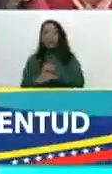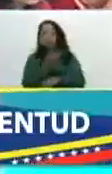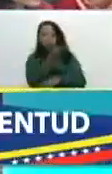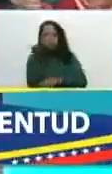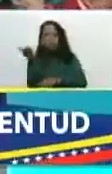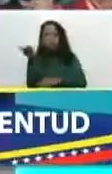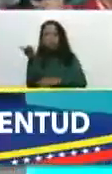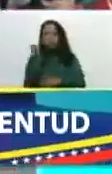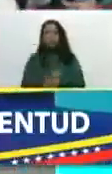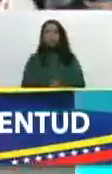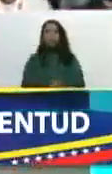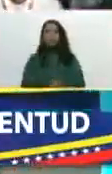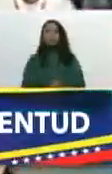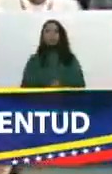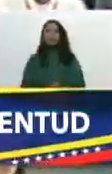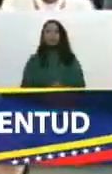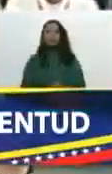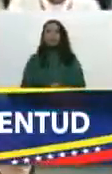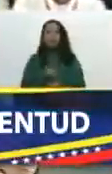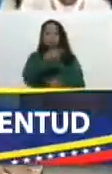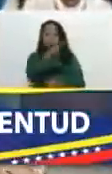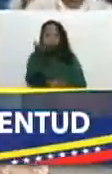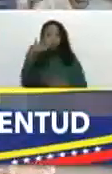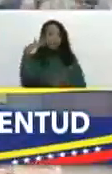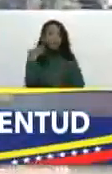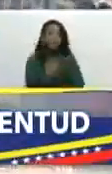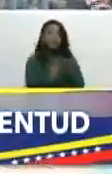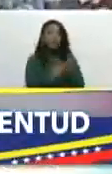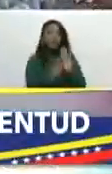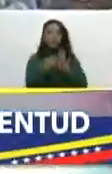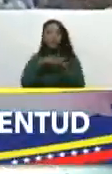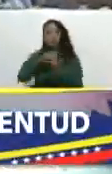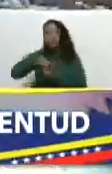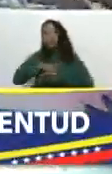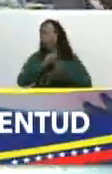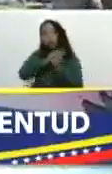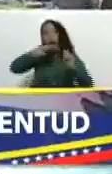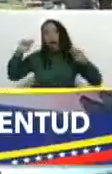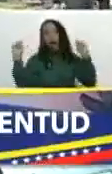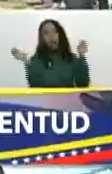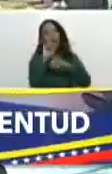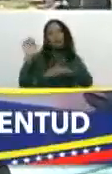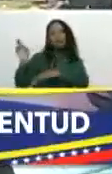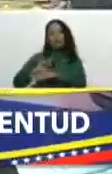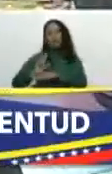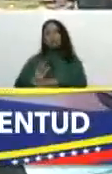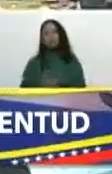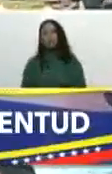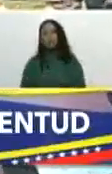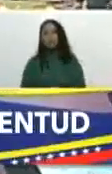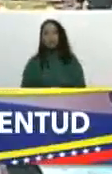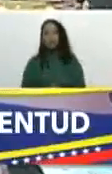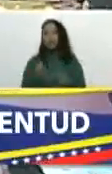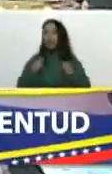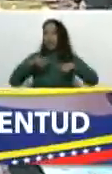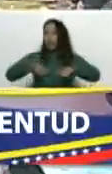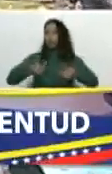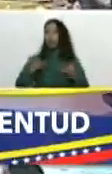Ustedes son testigos y protagonistas de los cambios acelerados que vive este